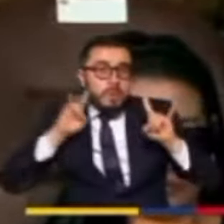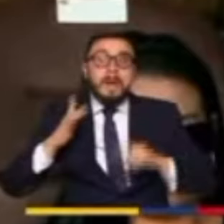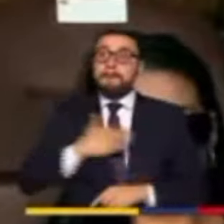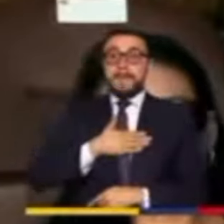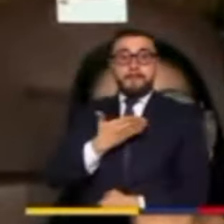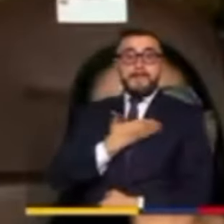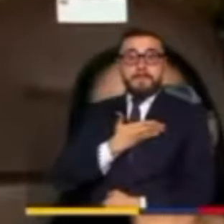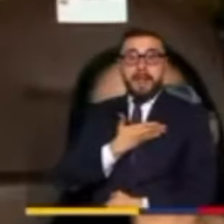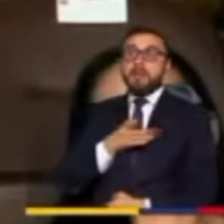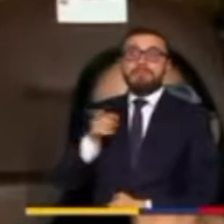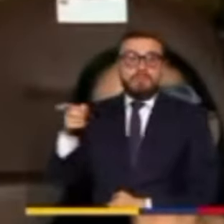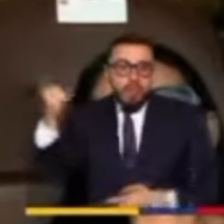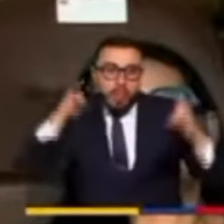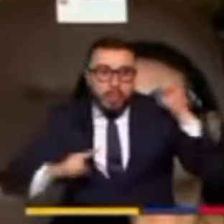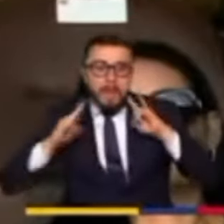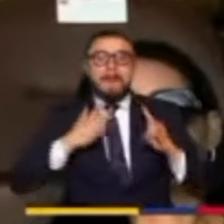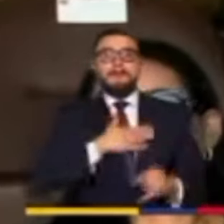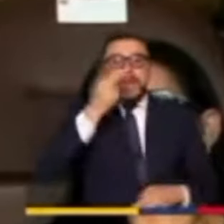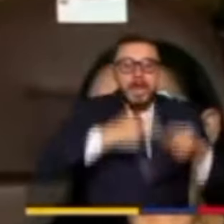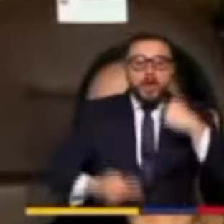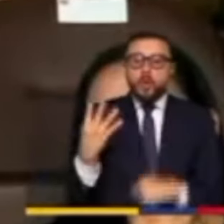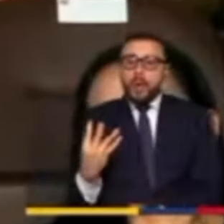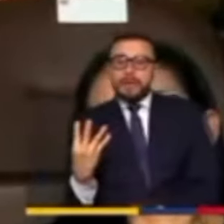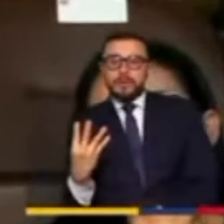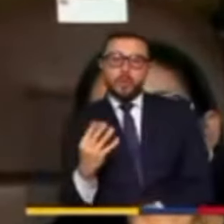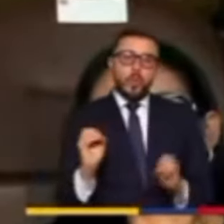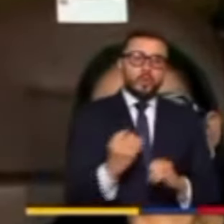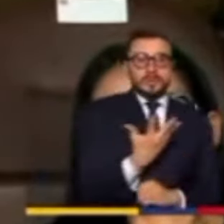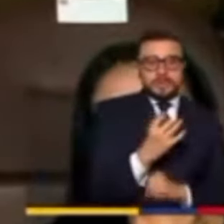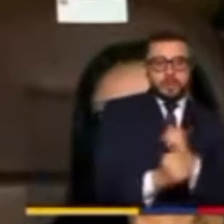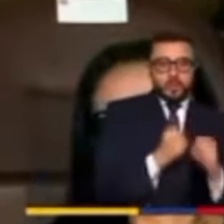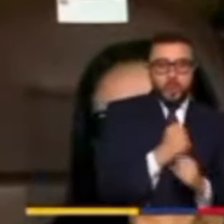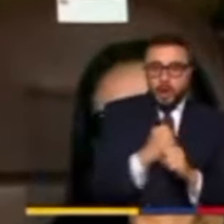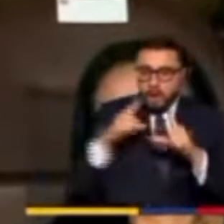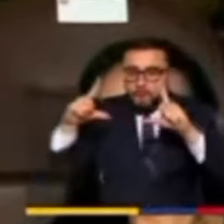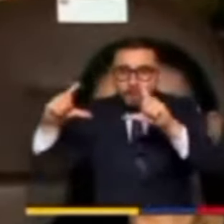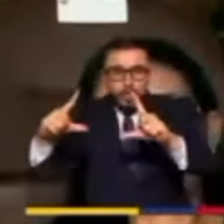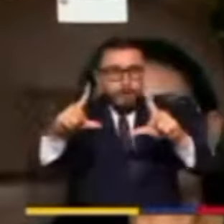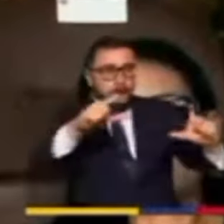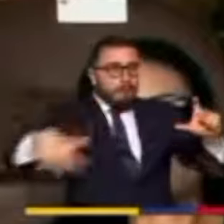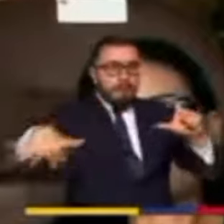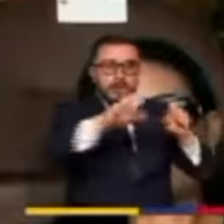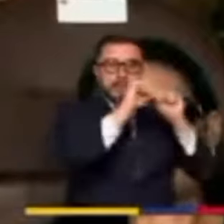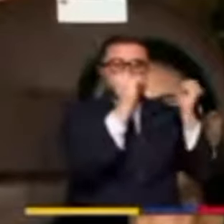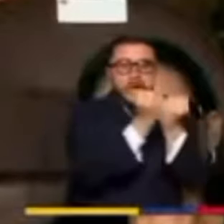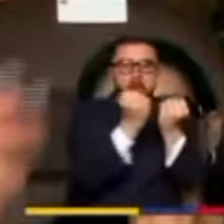al colegio de mis hijos que tenían 4 y 5 años a sacarle fotos a los aulas.